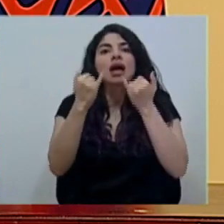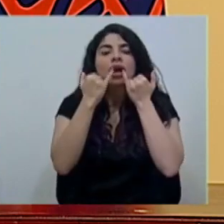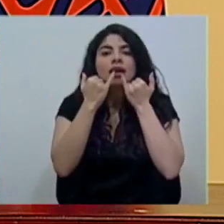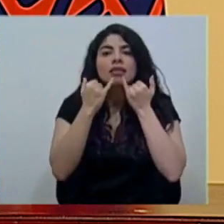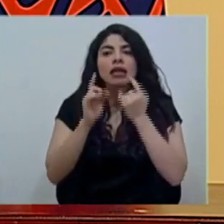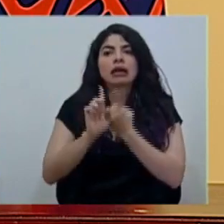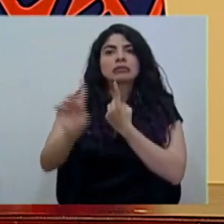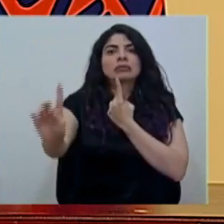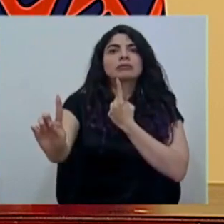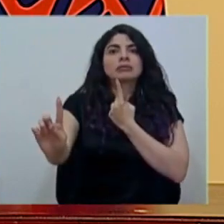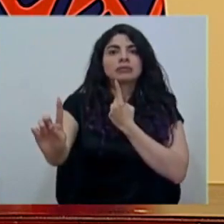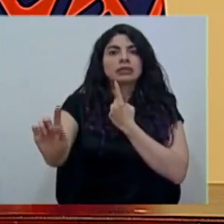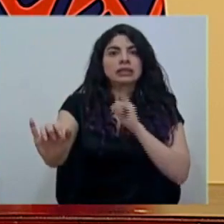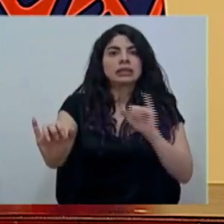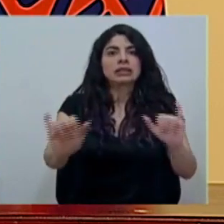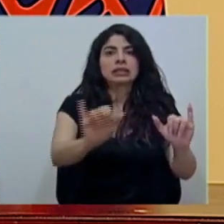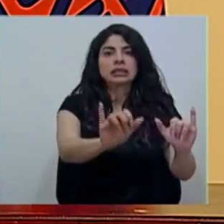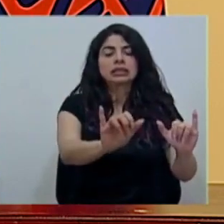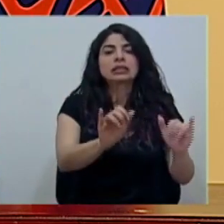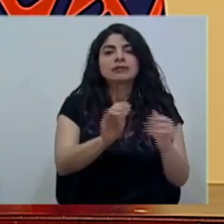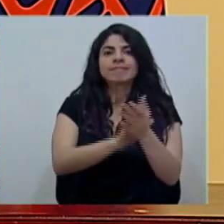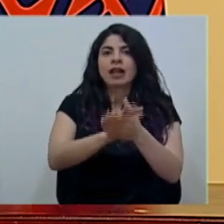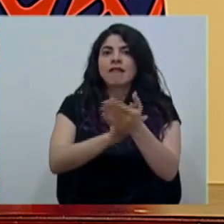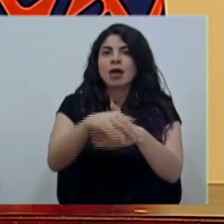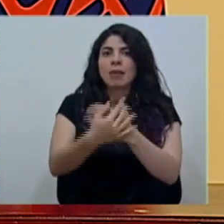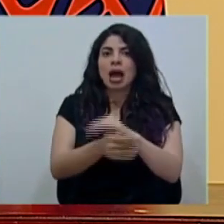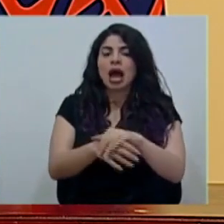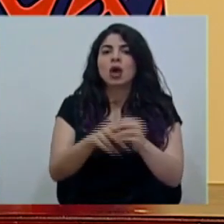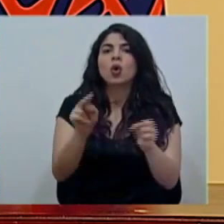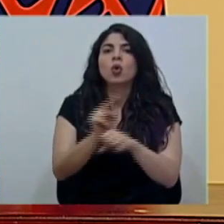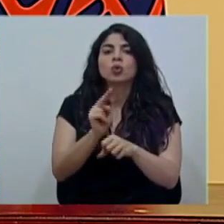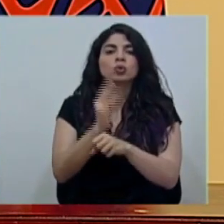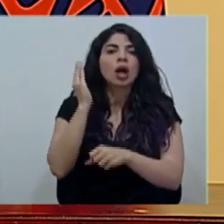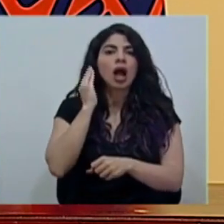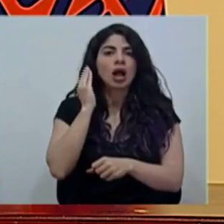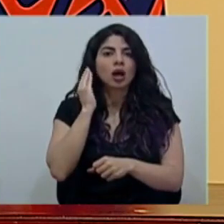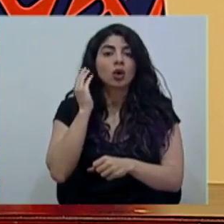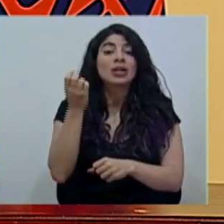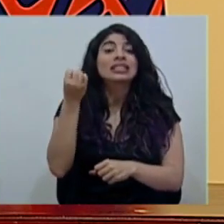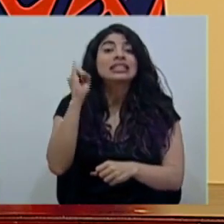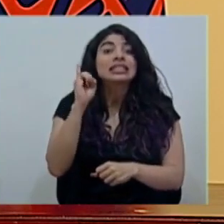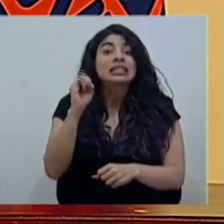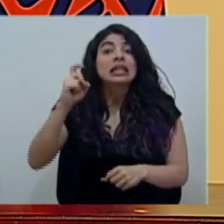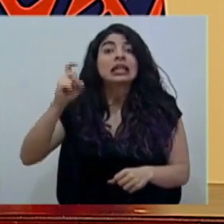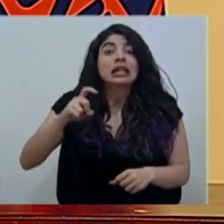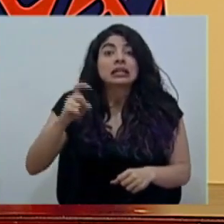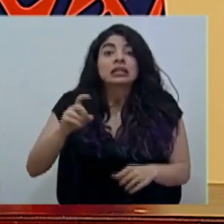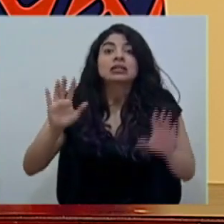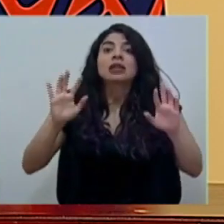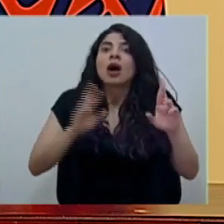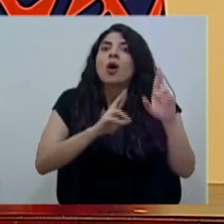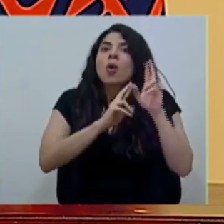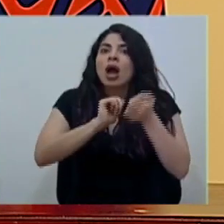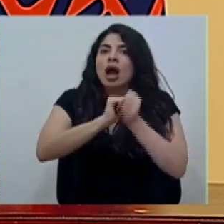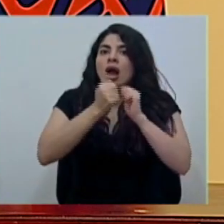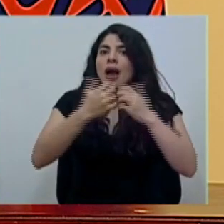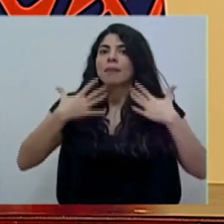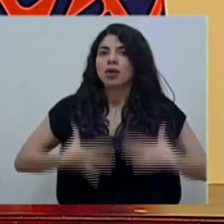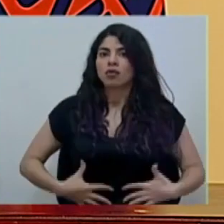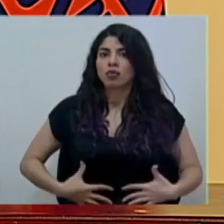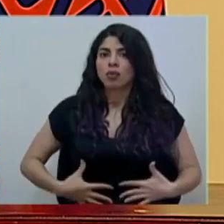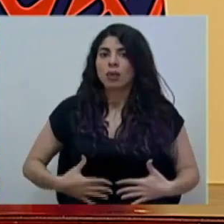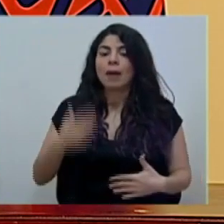el distanciamiento físico, el lavado de manos, el uso del alcohol. Incluso si fuese necesario, ojalá, hasta el cambio de ropa,